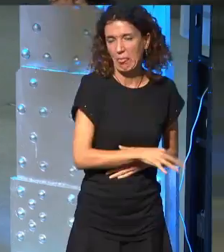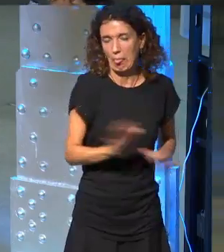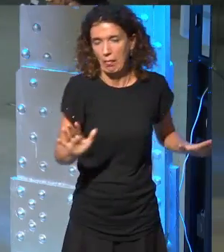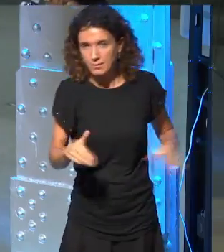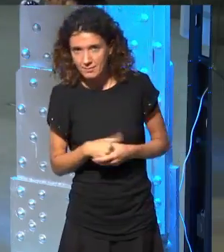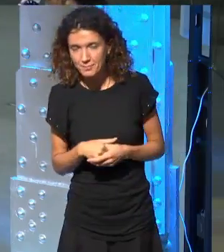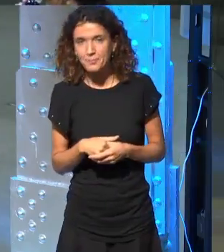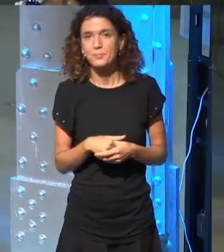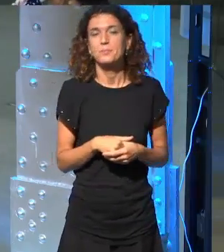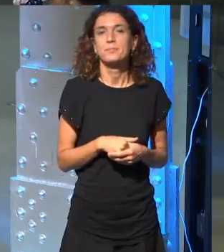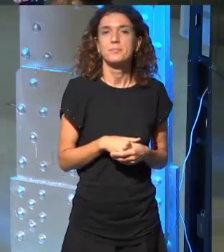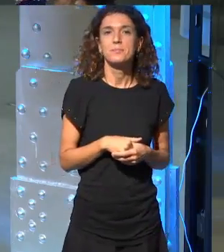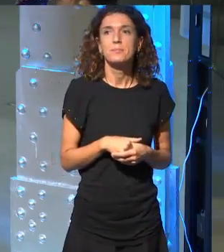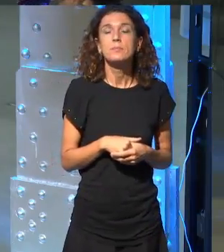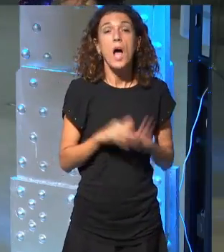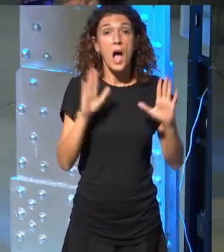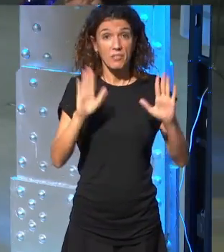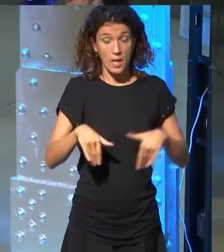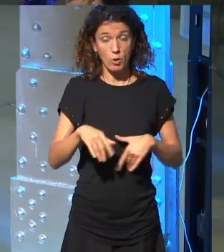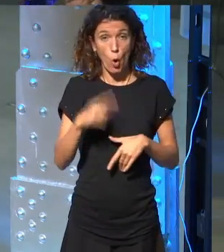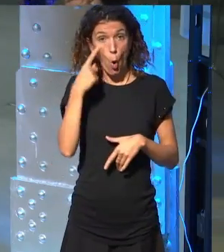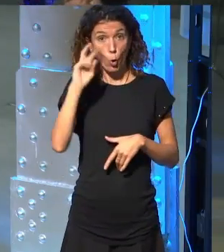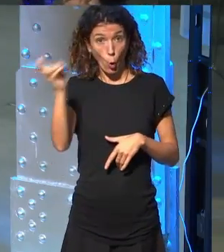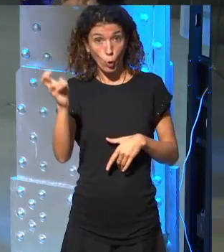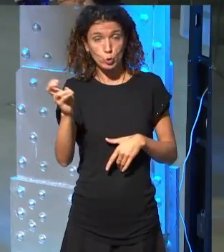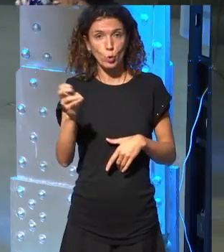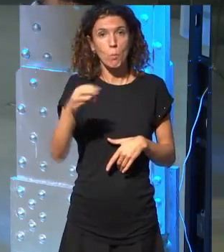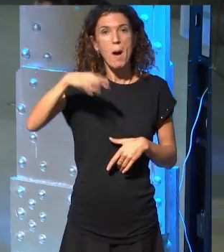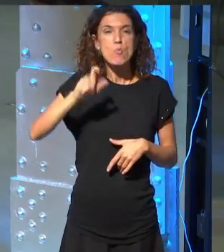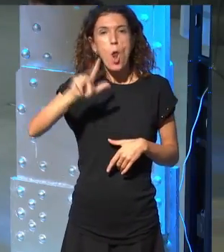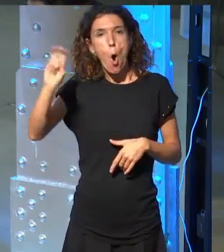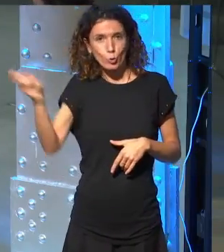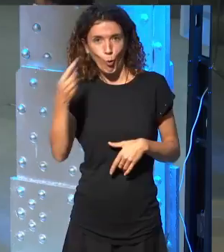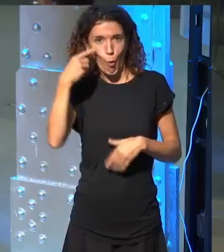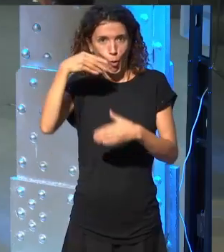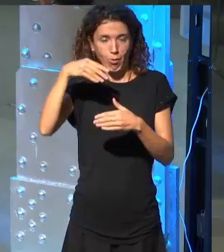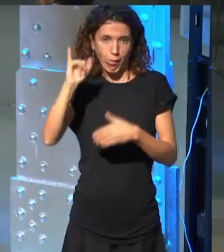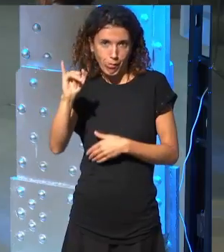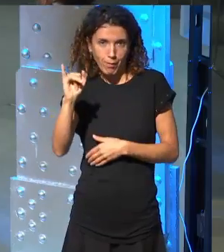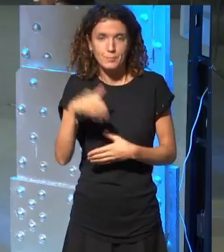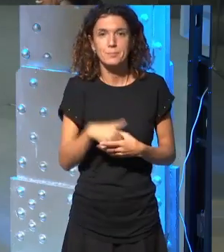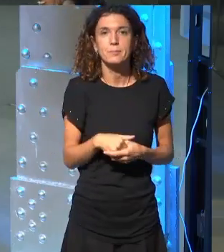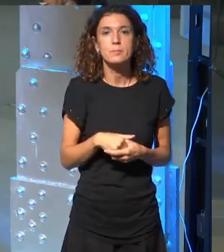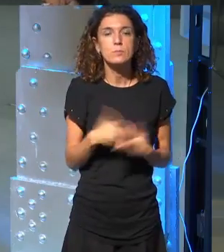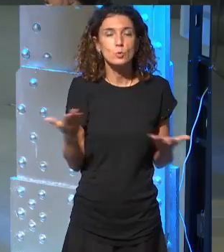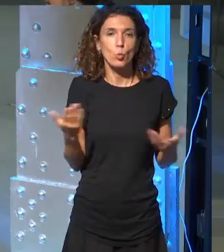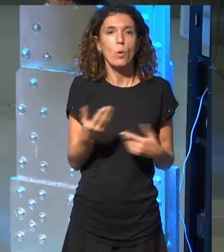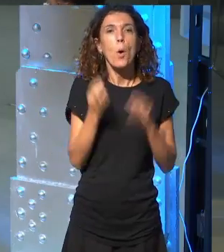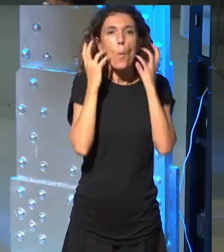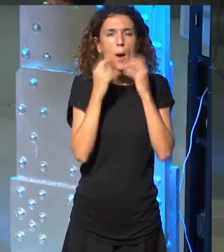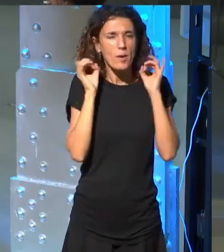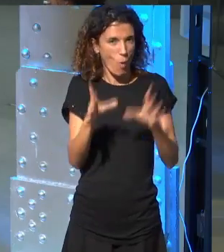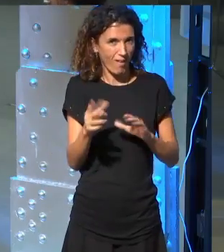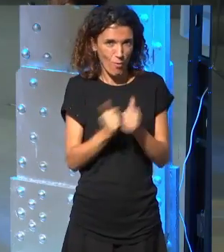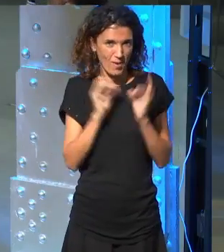¿no? Y que de hecho en el otro ojo tiene el otro Manuel, ¿no? El otro Manuel. Ojalá. Te tienes que dejar tú la barba, sí, ¿eh?